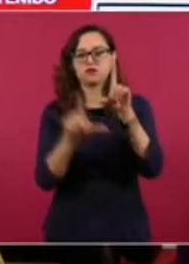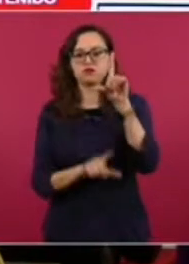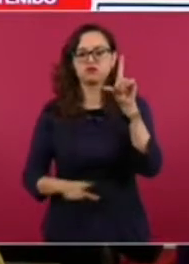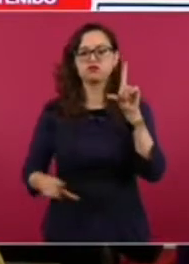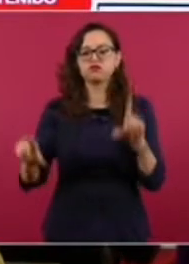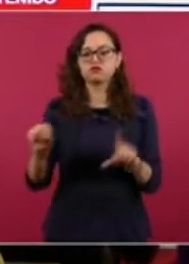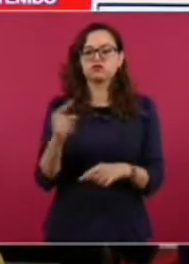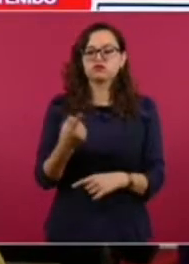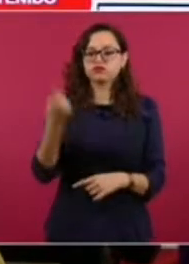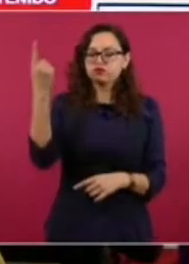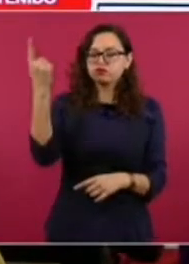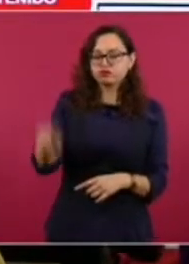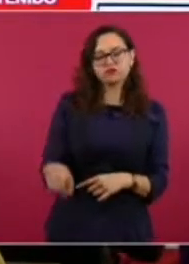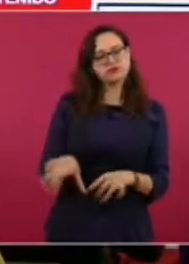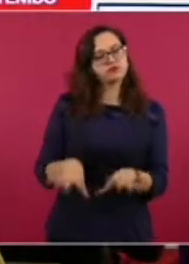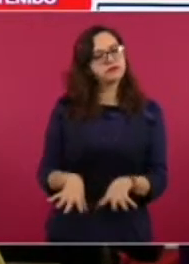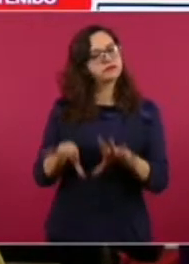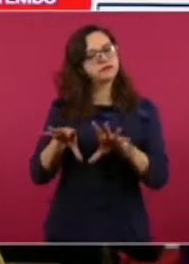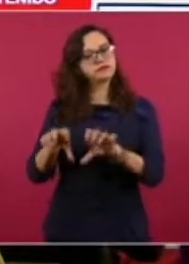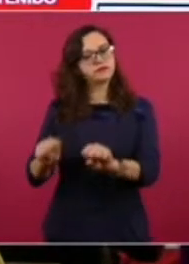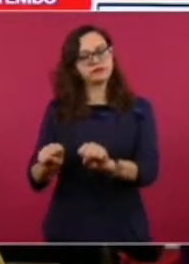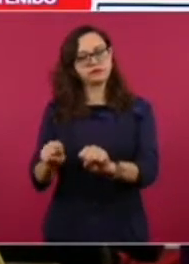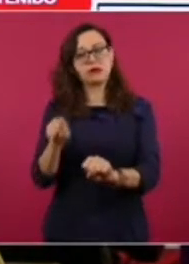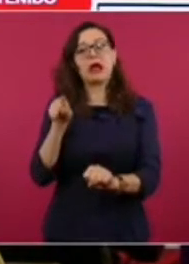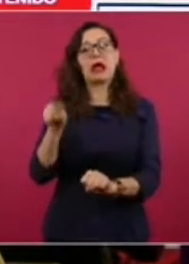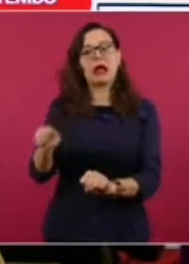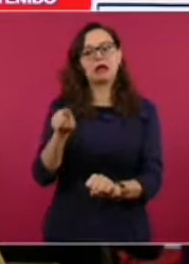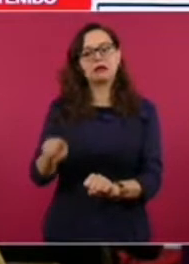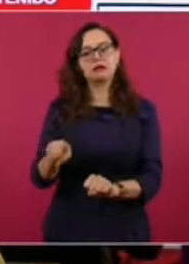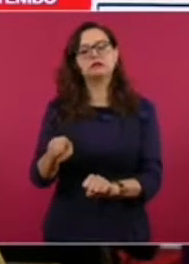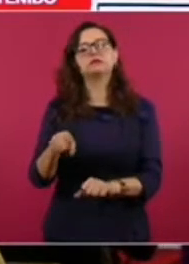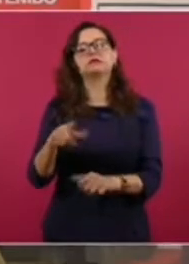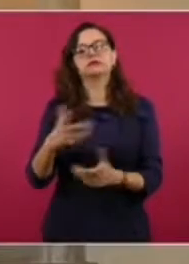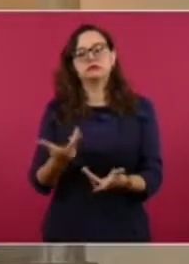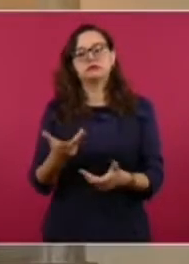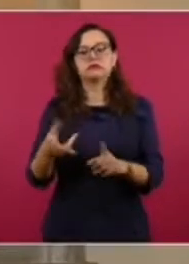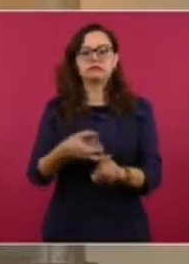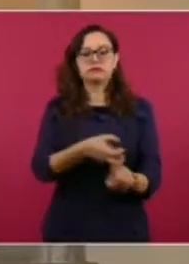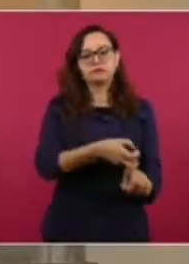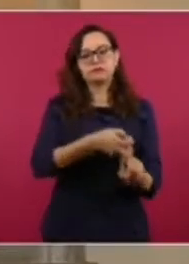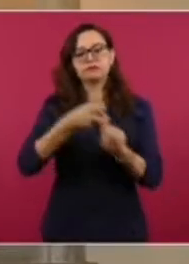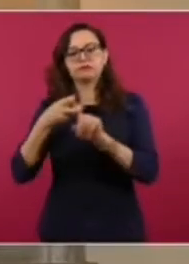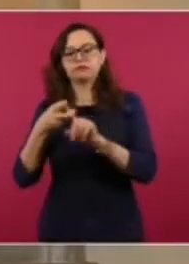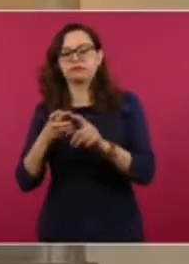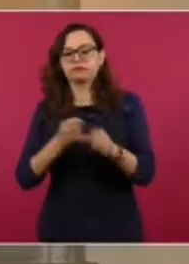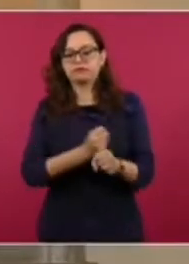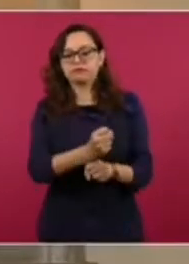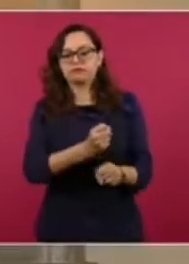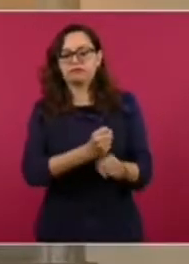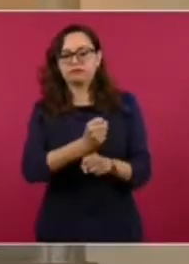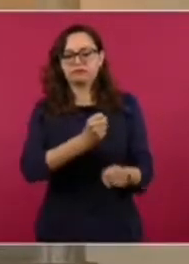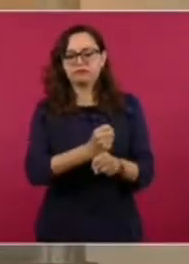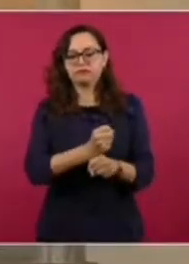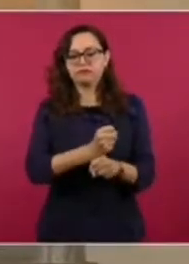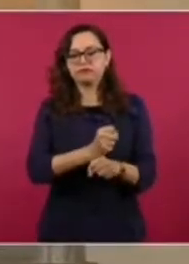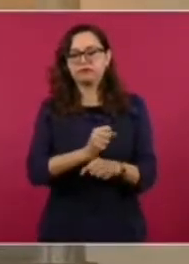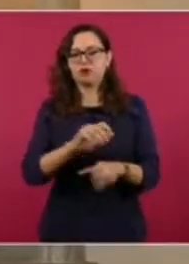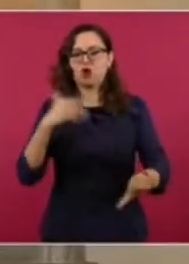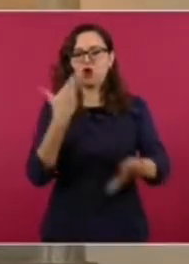este mandamiento judicial por los delitos de desaparición forzada tortura y contra la administración de